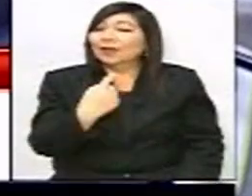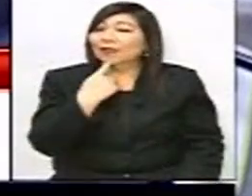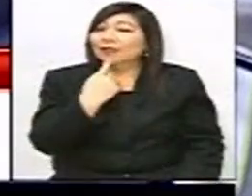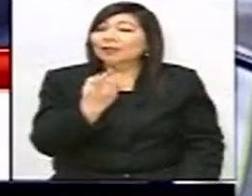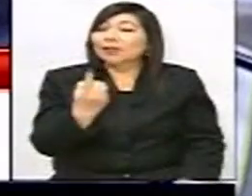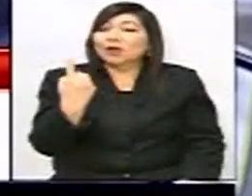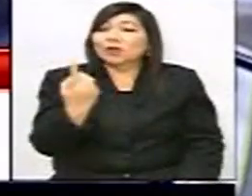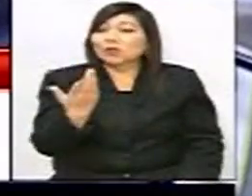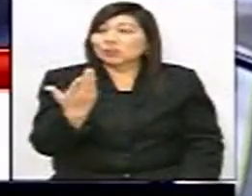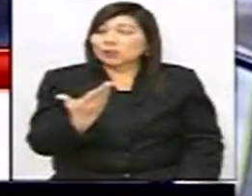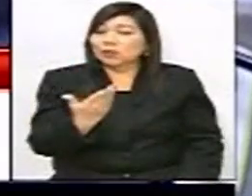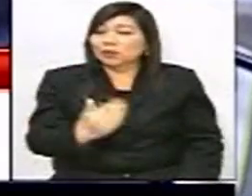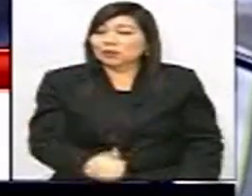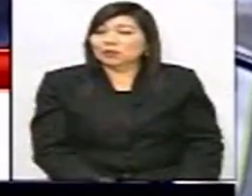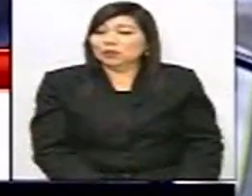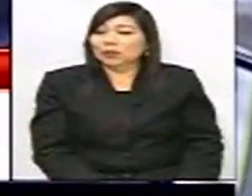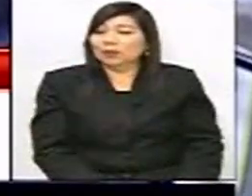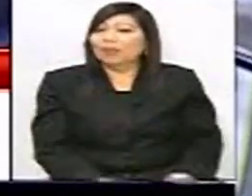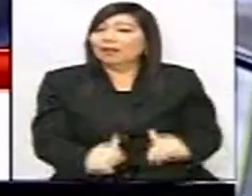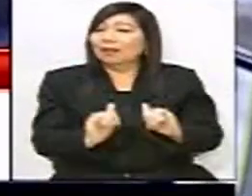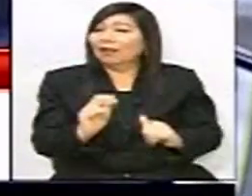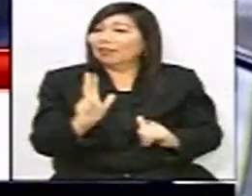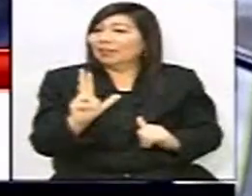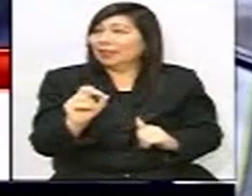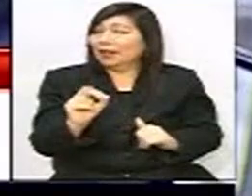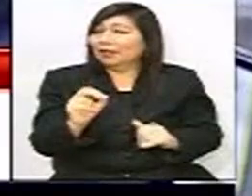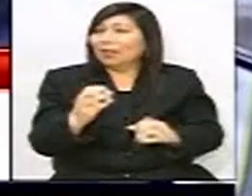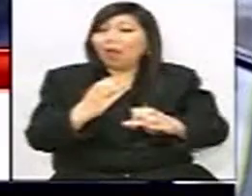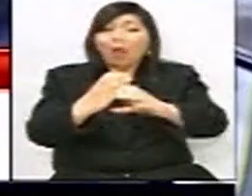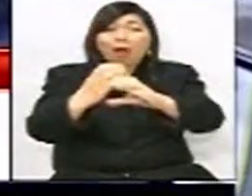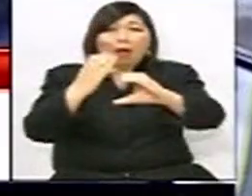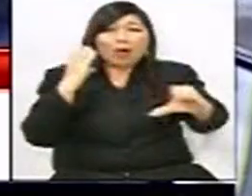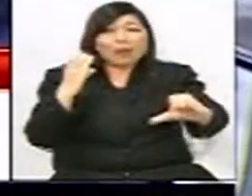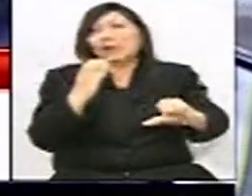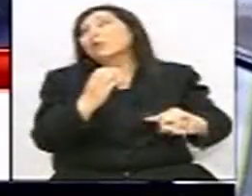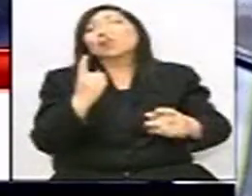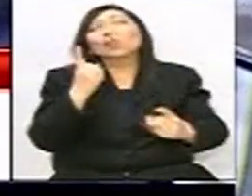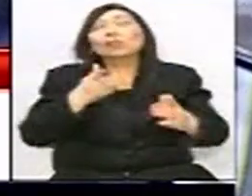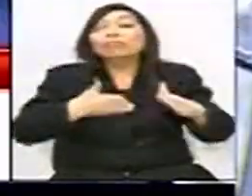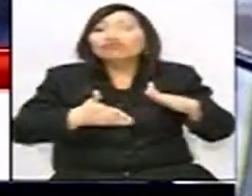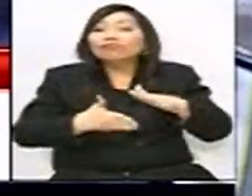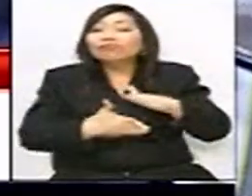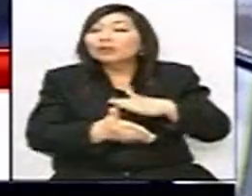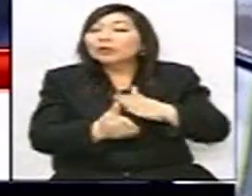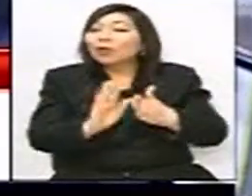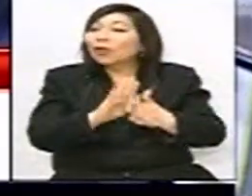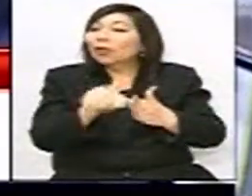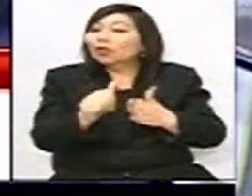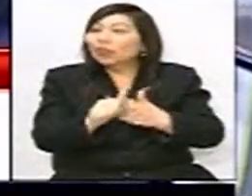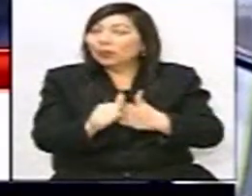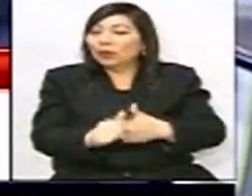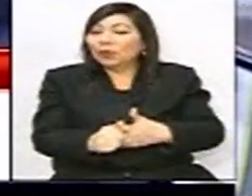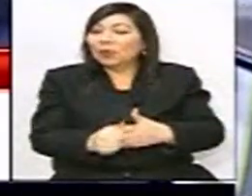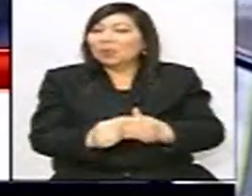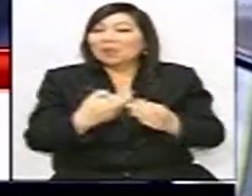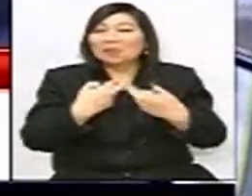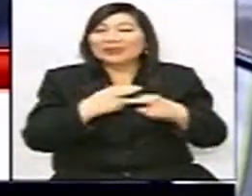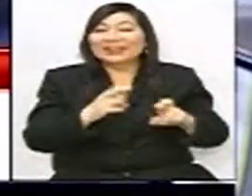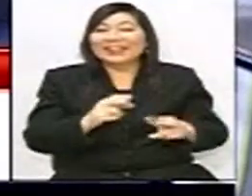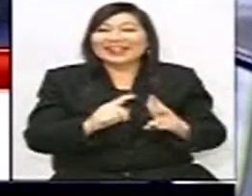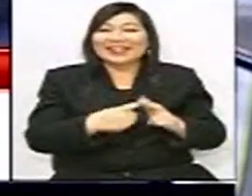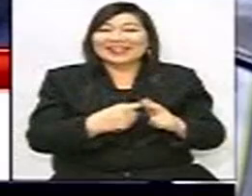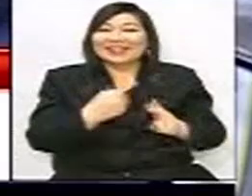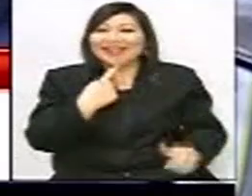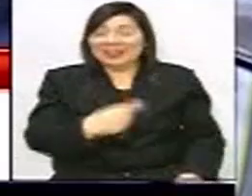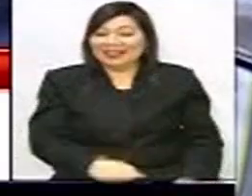que solo dejaron 30 buses y un solo corredor, independientemente de todo el aparato publicitario que